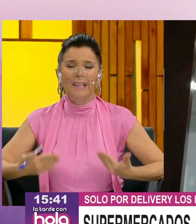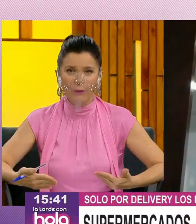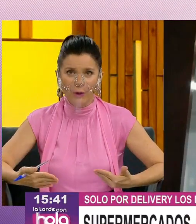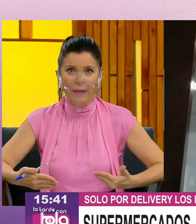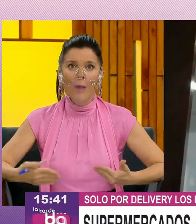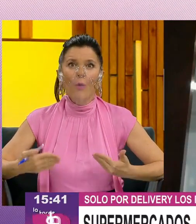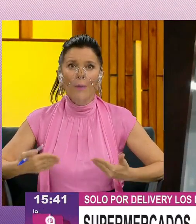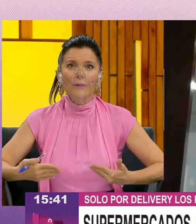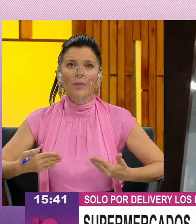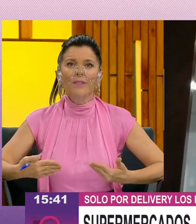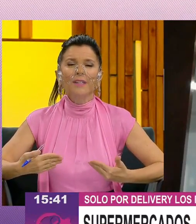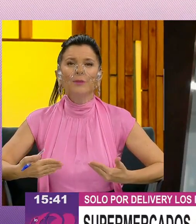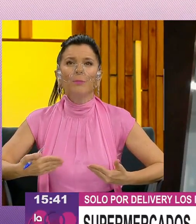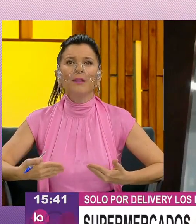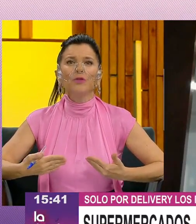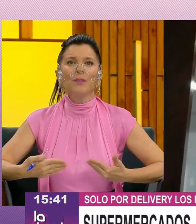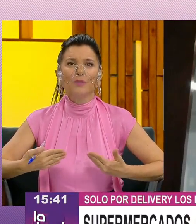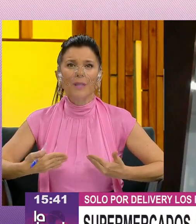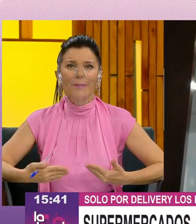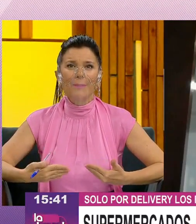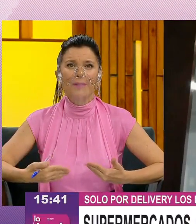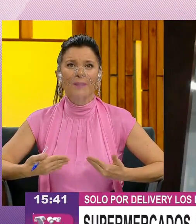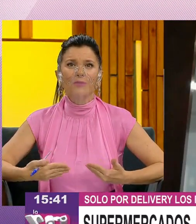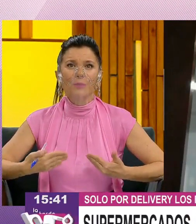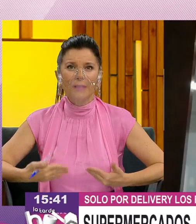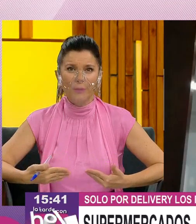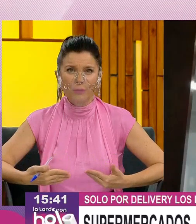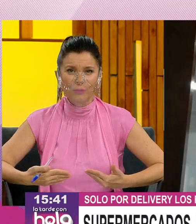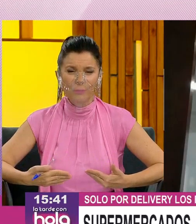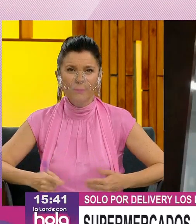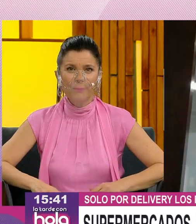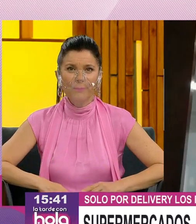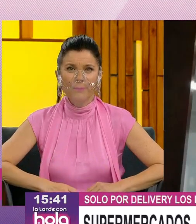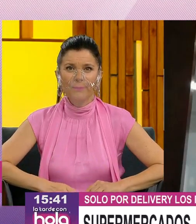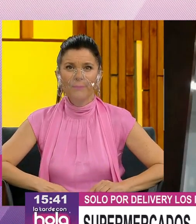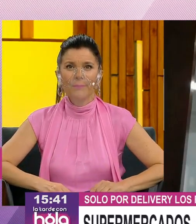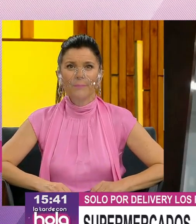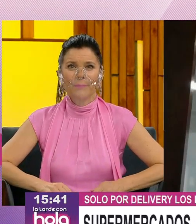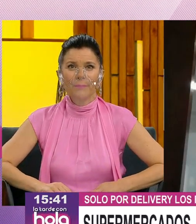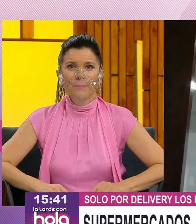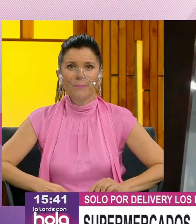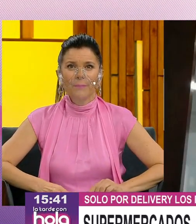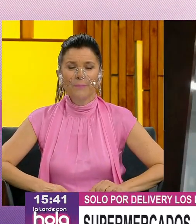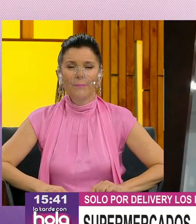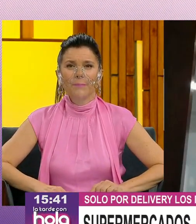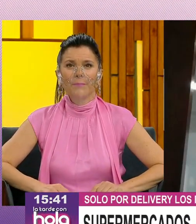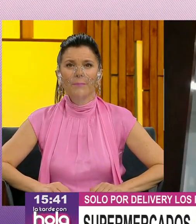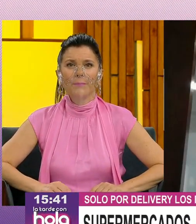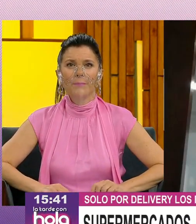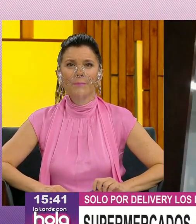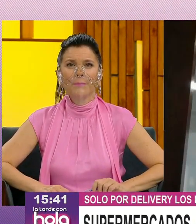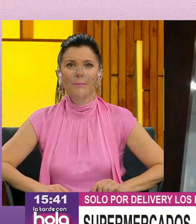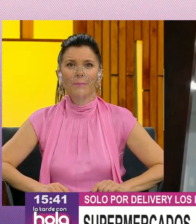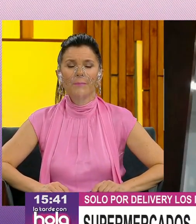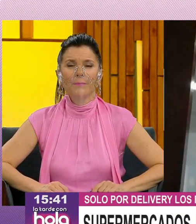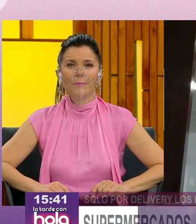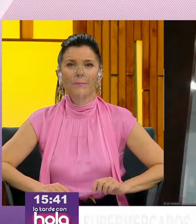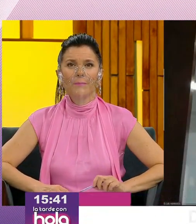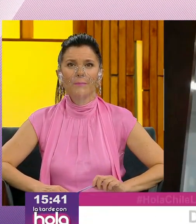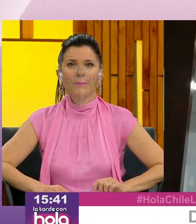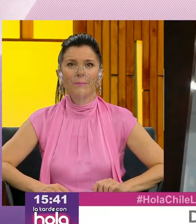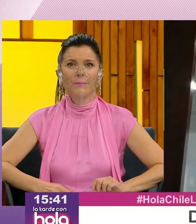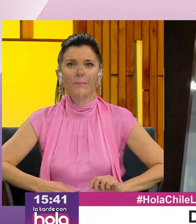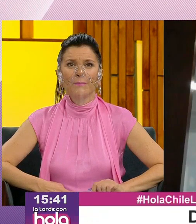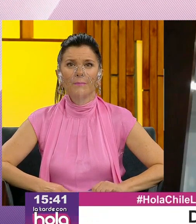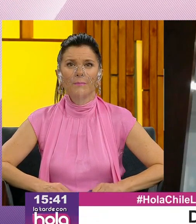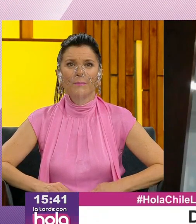del país está en cuarentenado, ¿cuánto debiera ser un plazo razonable para ver resultados? Las cuarentenas tienen métrica, es